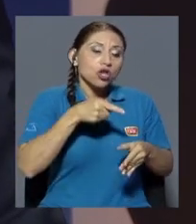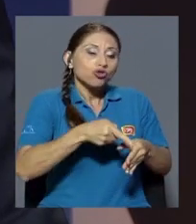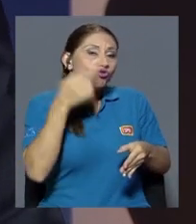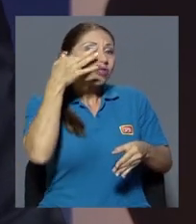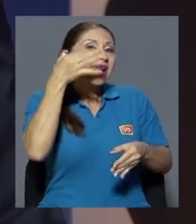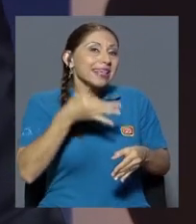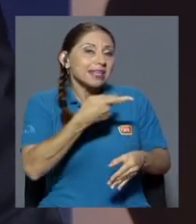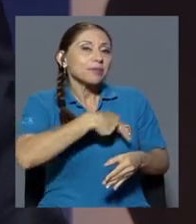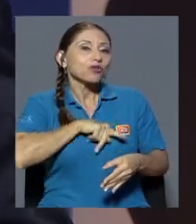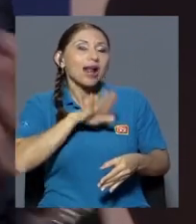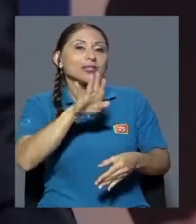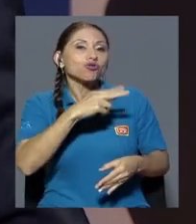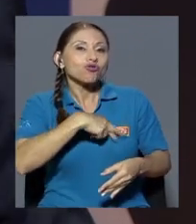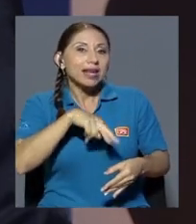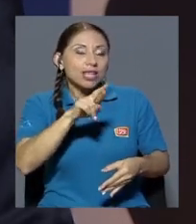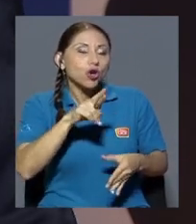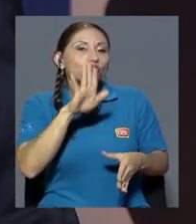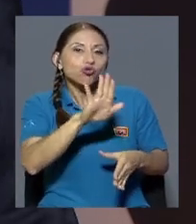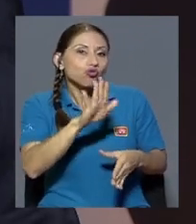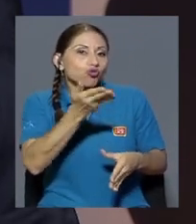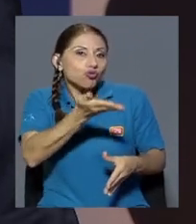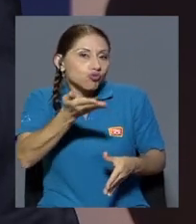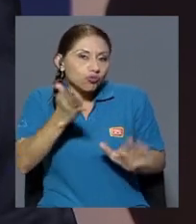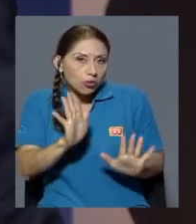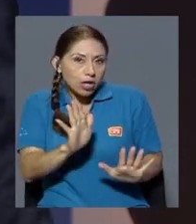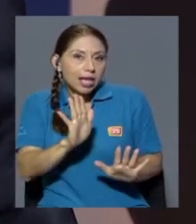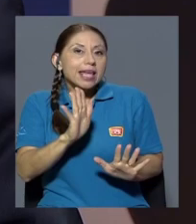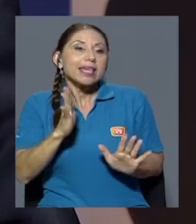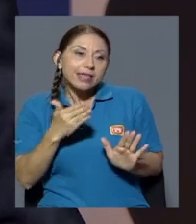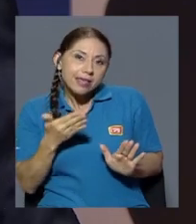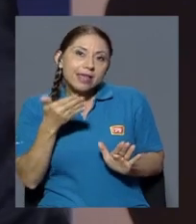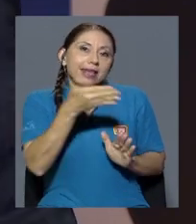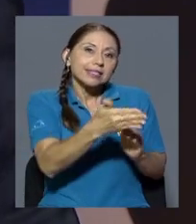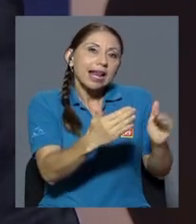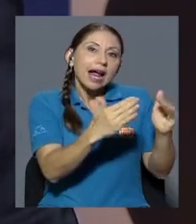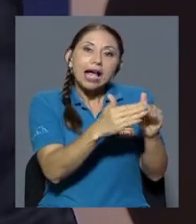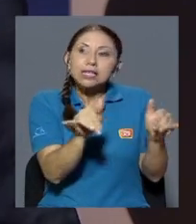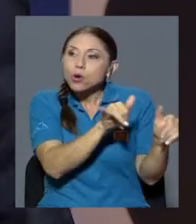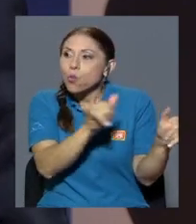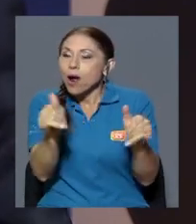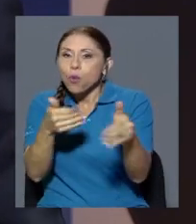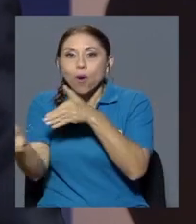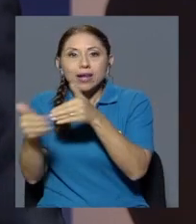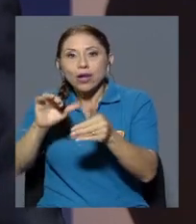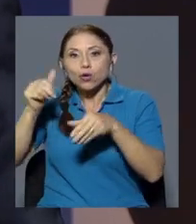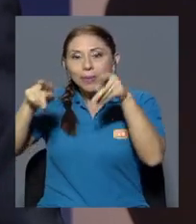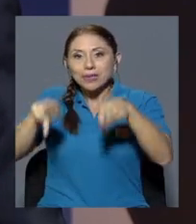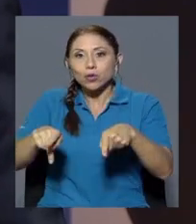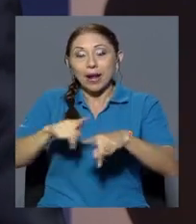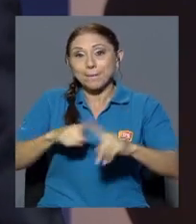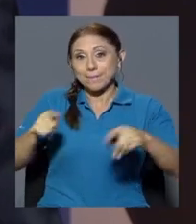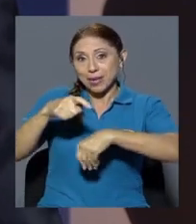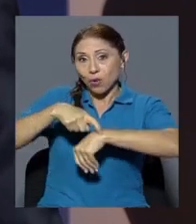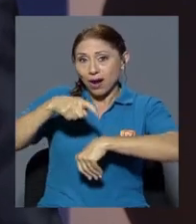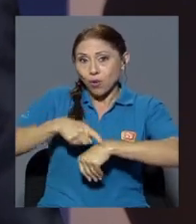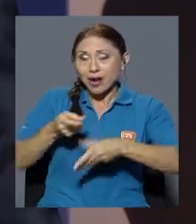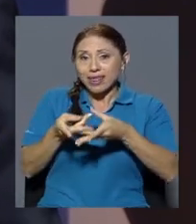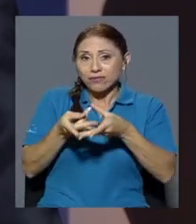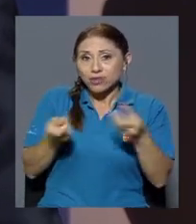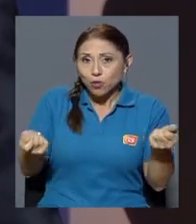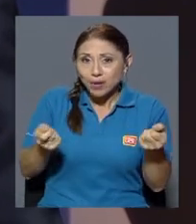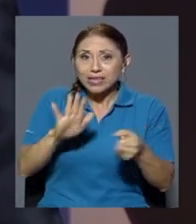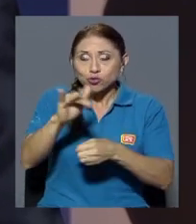su religión e irse a su casa tal cual como cualquier otra persona pero en la hora de resolver y cuando es su